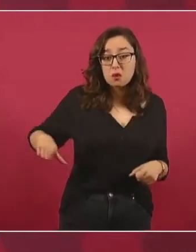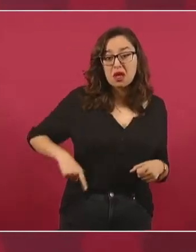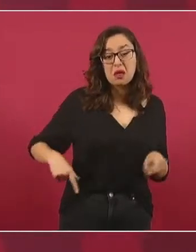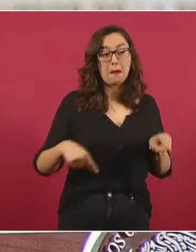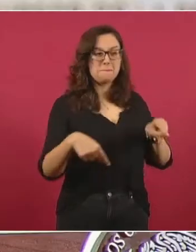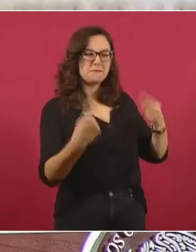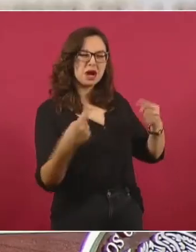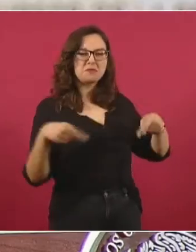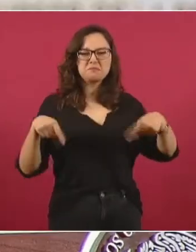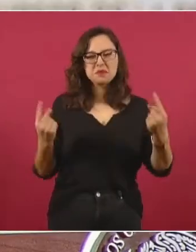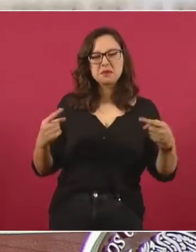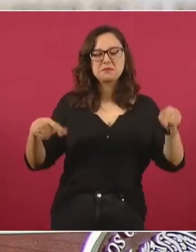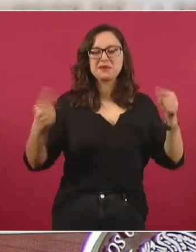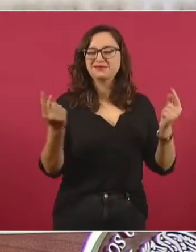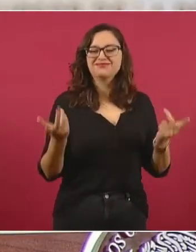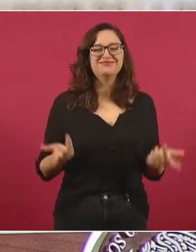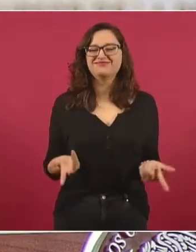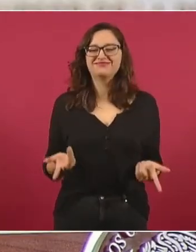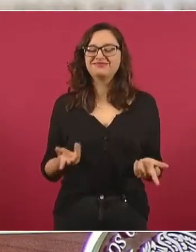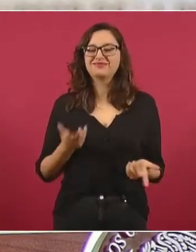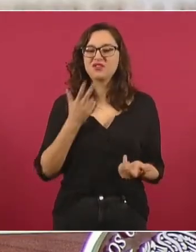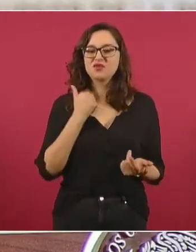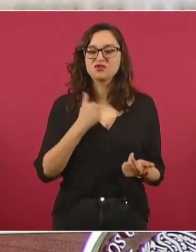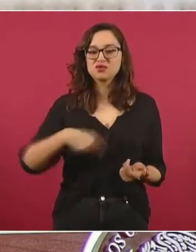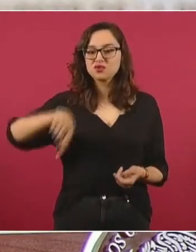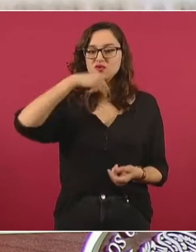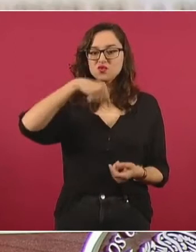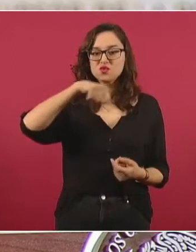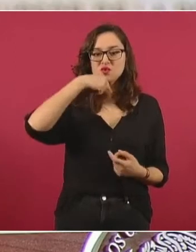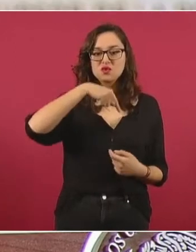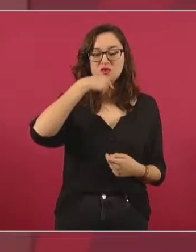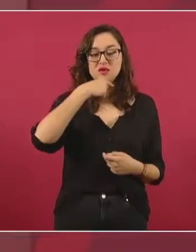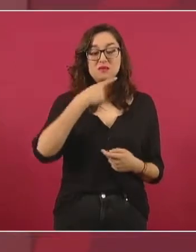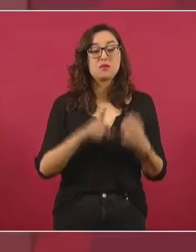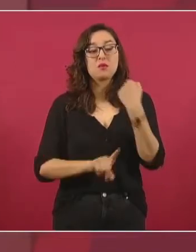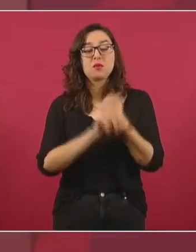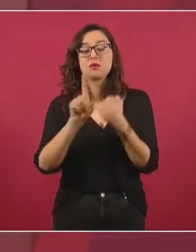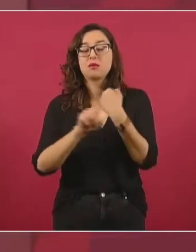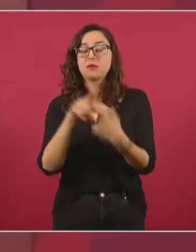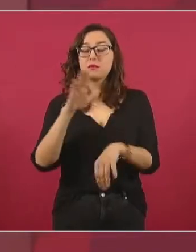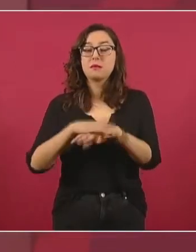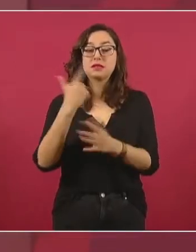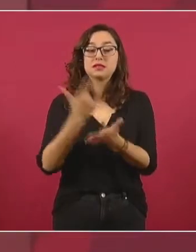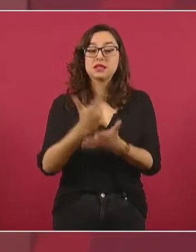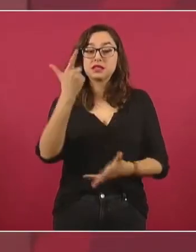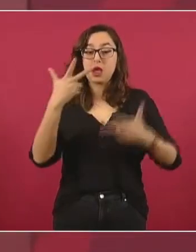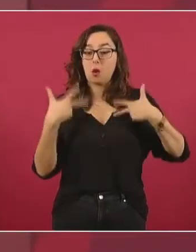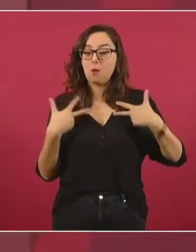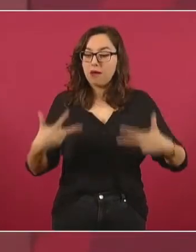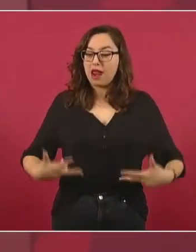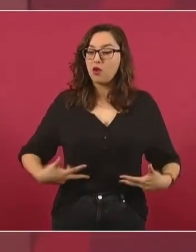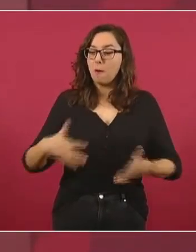es un asunto que tiene que ver con miles de millones de seres humanos.